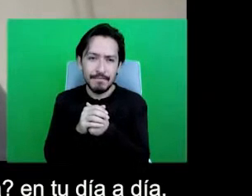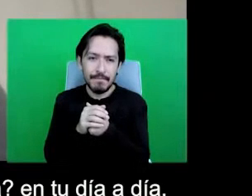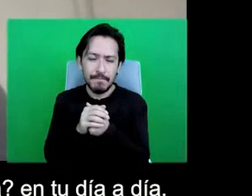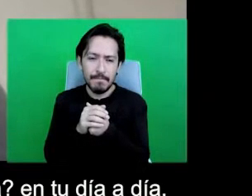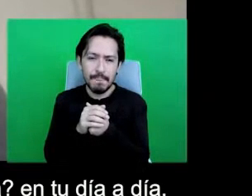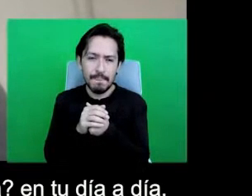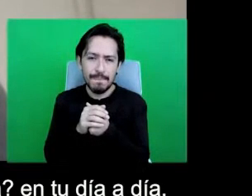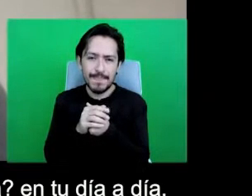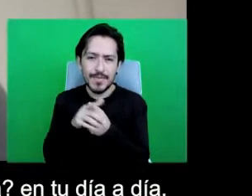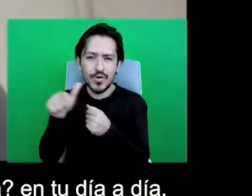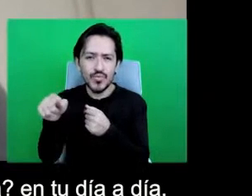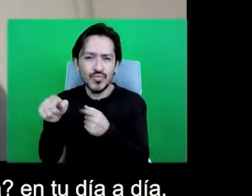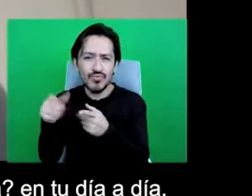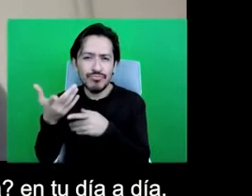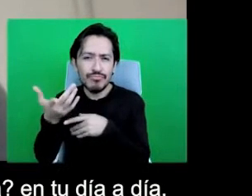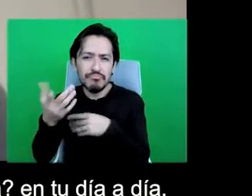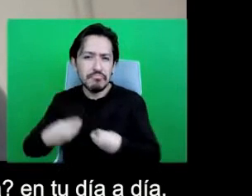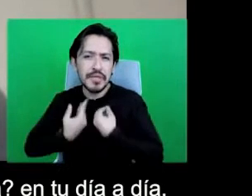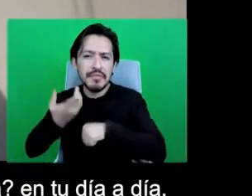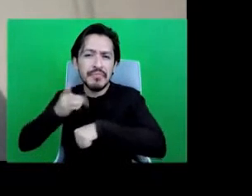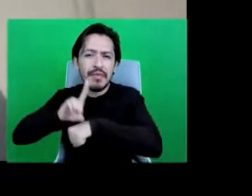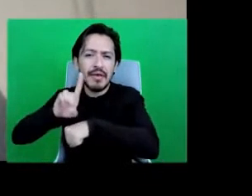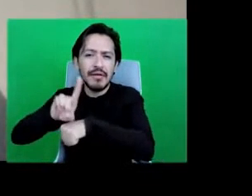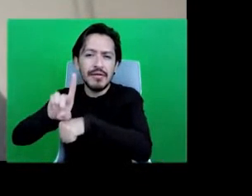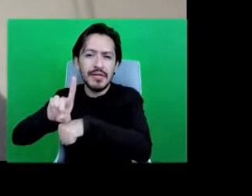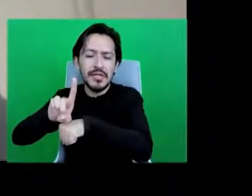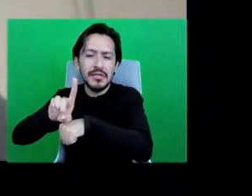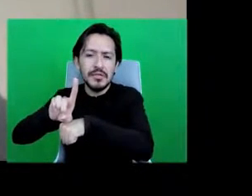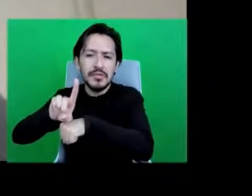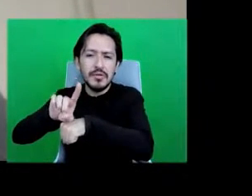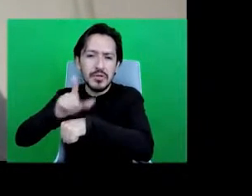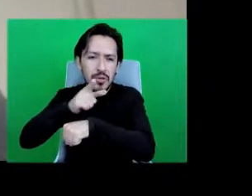de la parte artística que tú desarrollas?